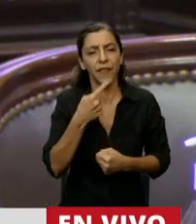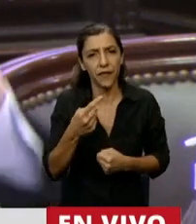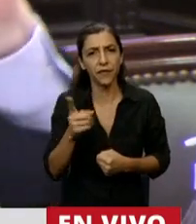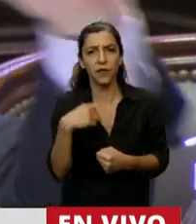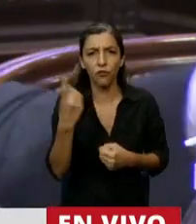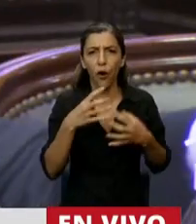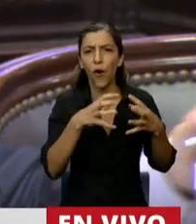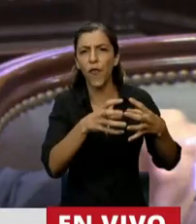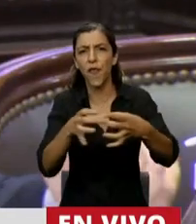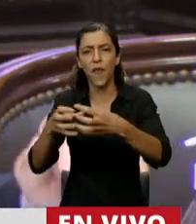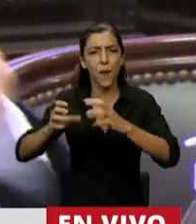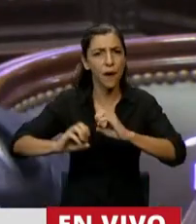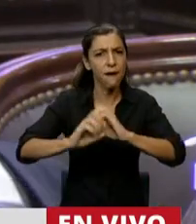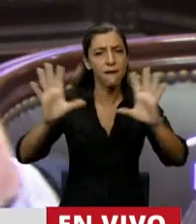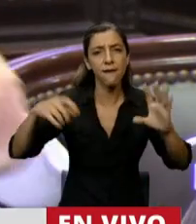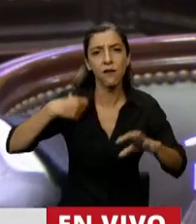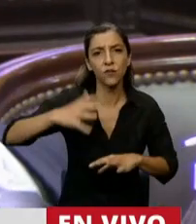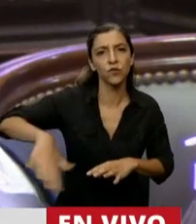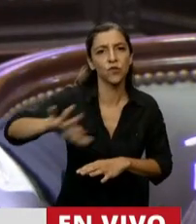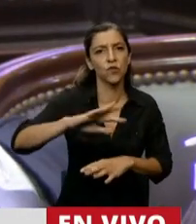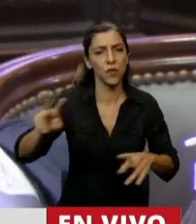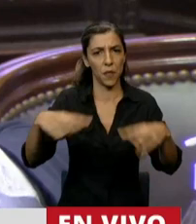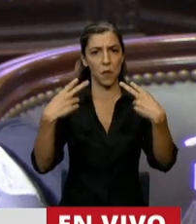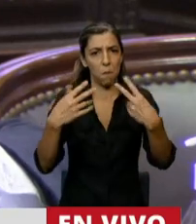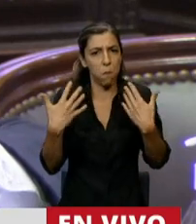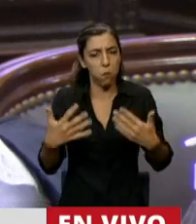sociedad, se haga claro.